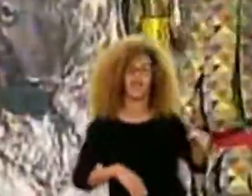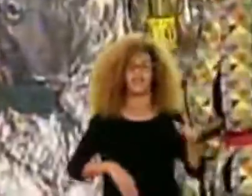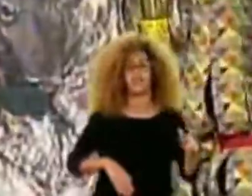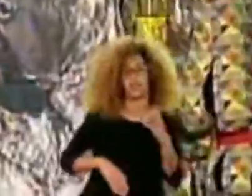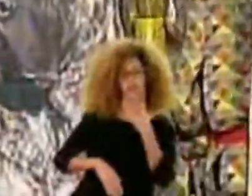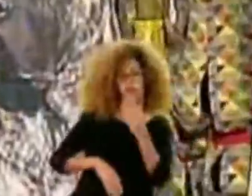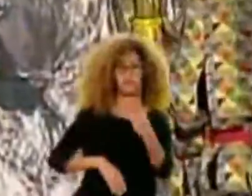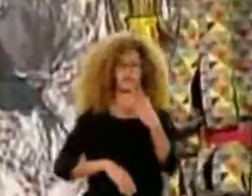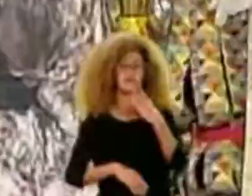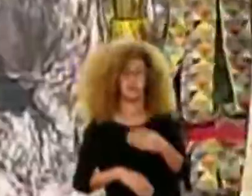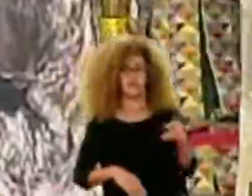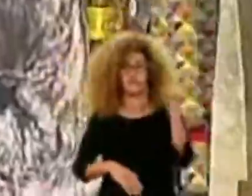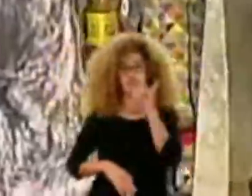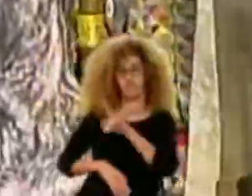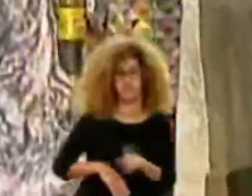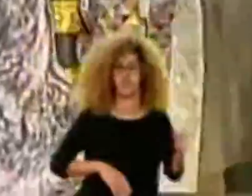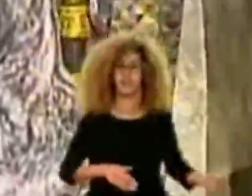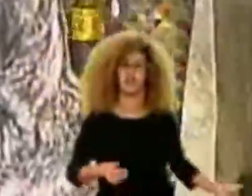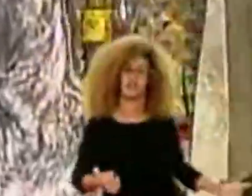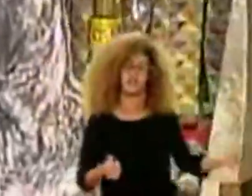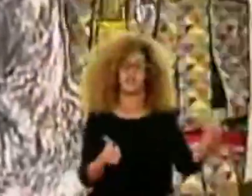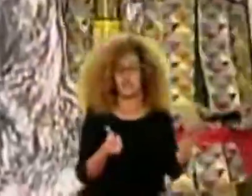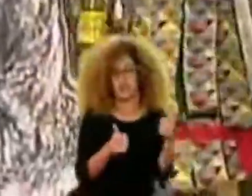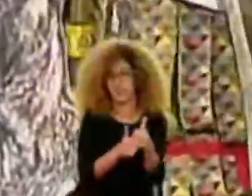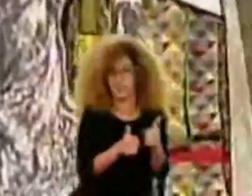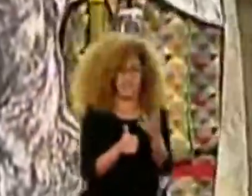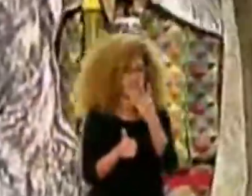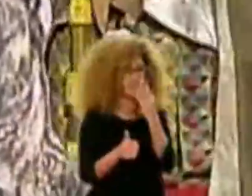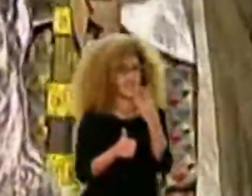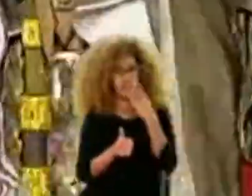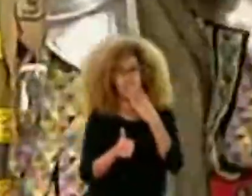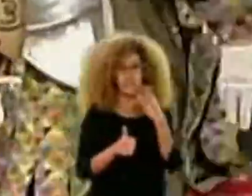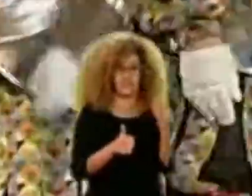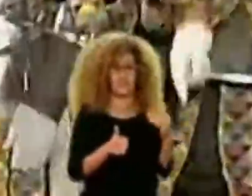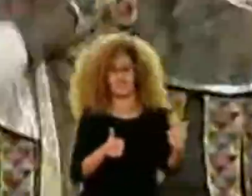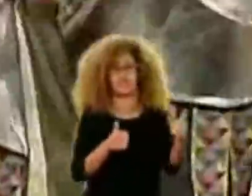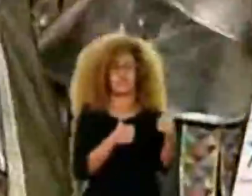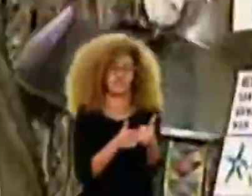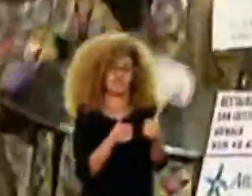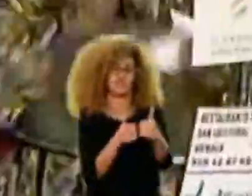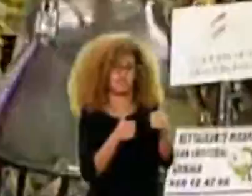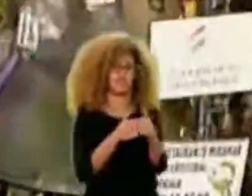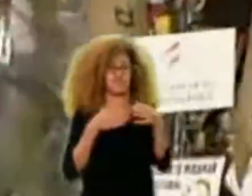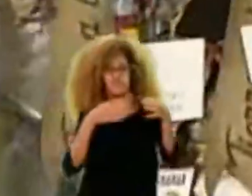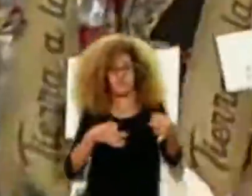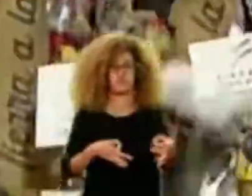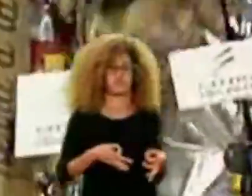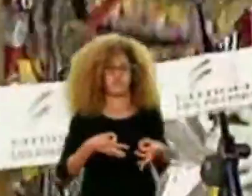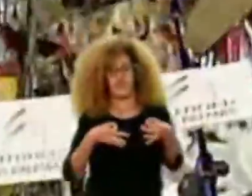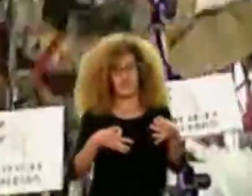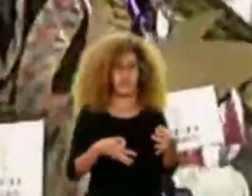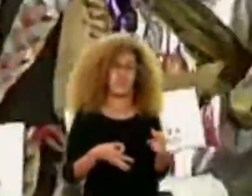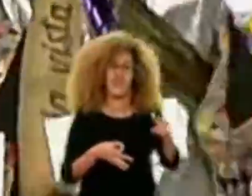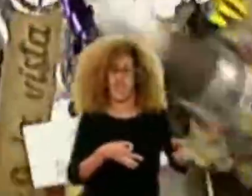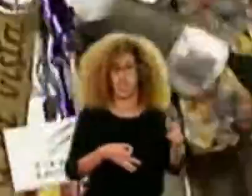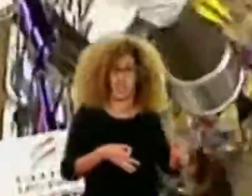Y cuando ve de vida, el perro noble de bastones, que le ha ganado es